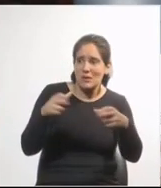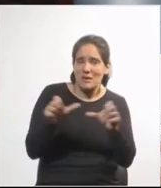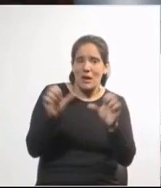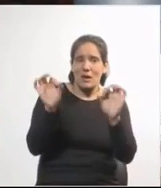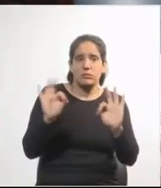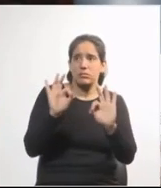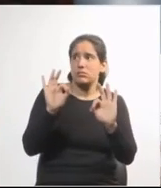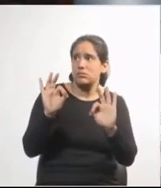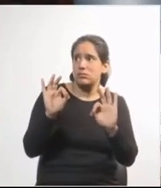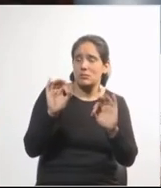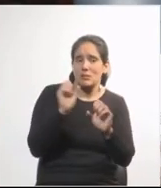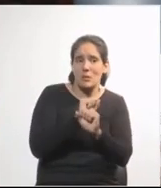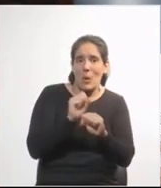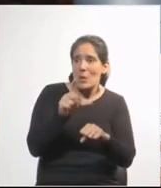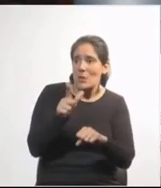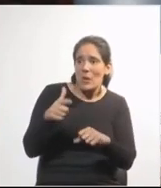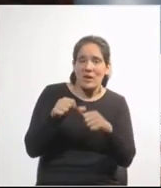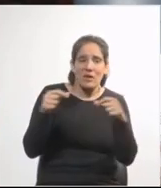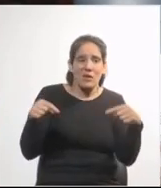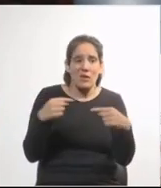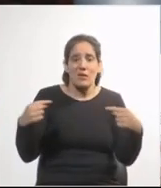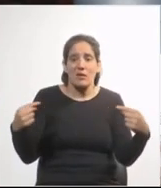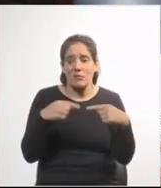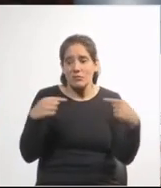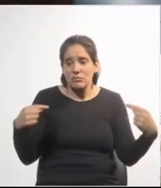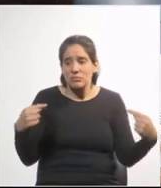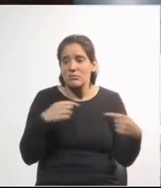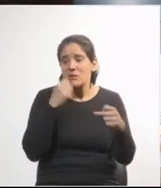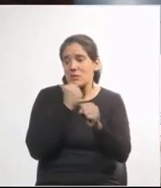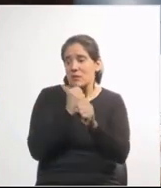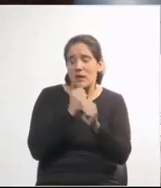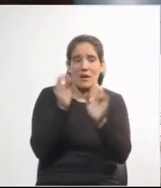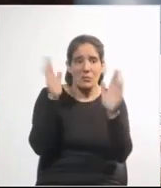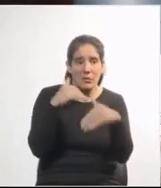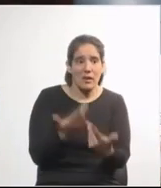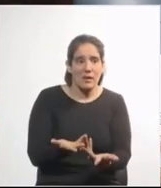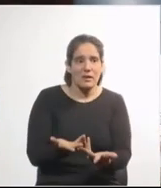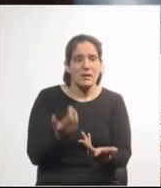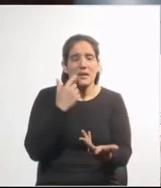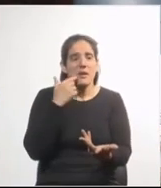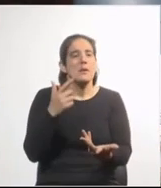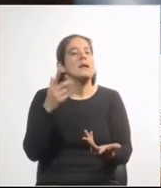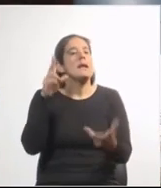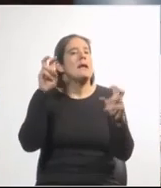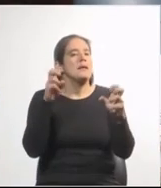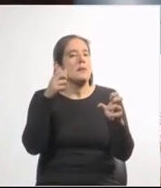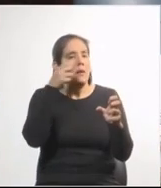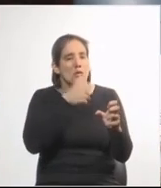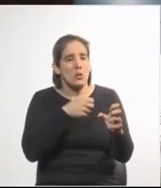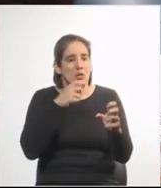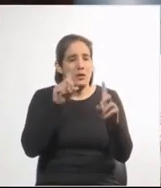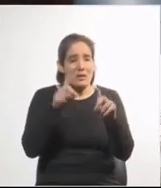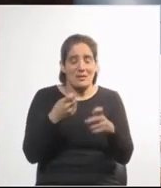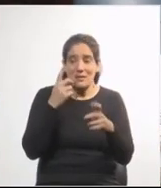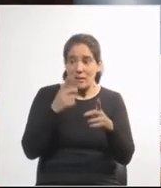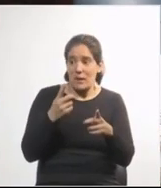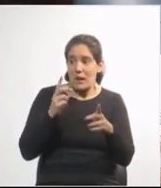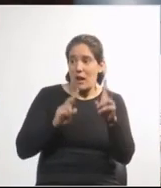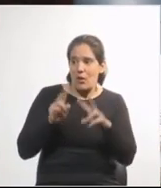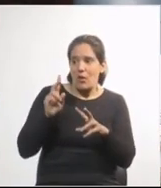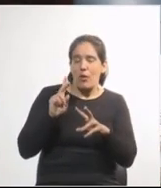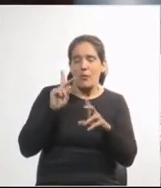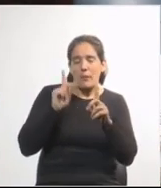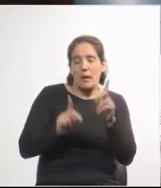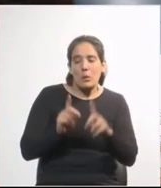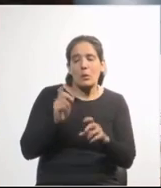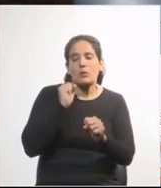los que trabajan y la cantidad y complejidad creciente de asuntos en los que tienen que resolver y las presiones a las que a veces